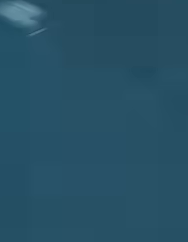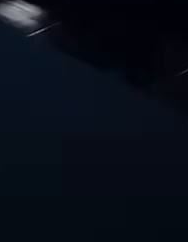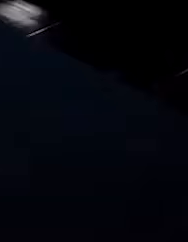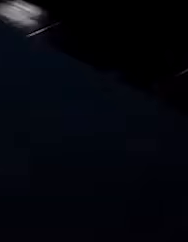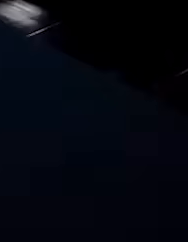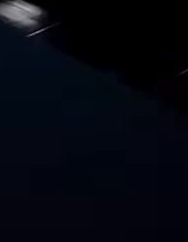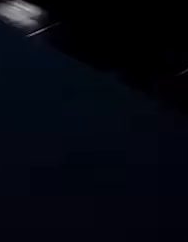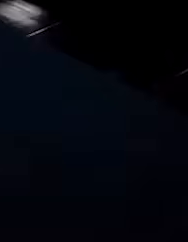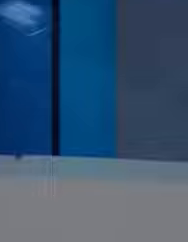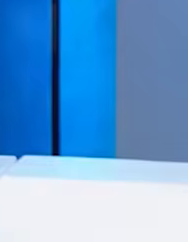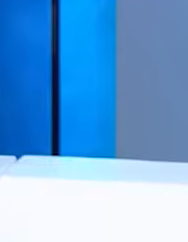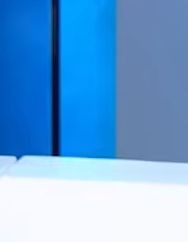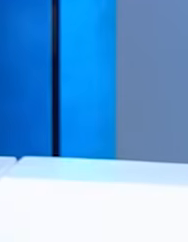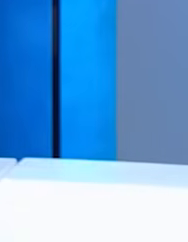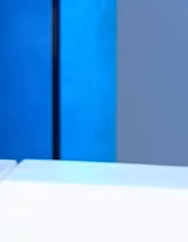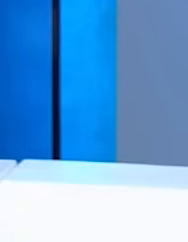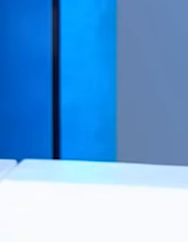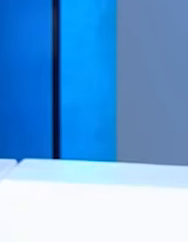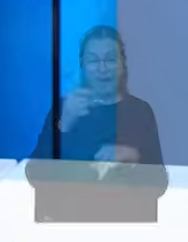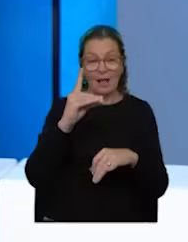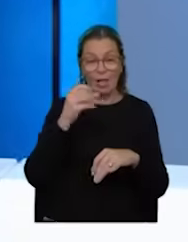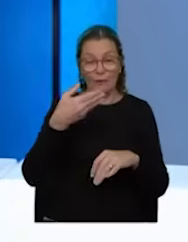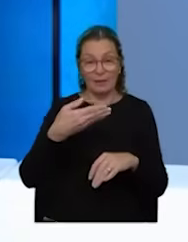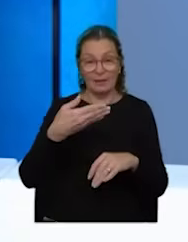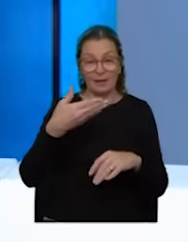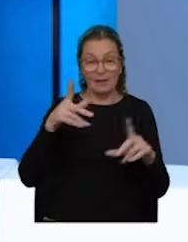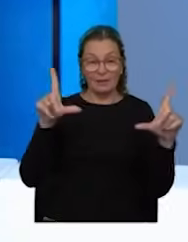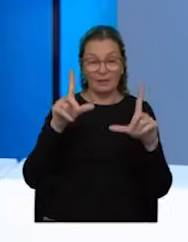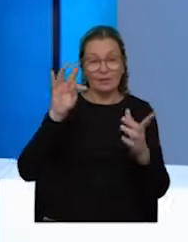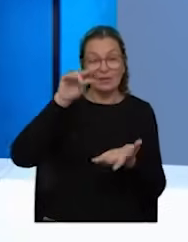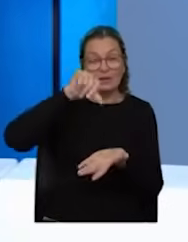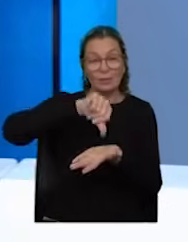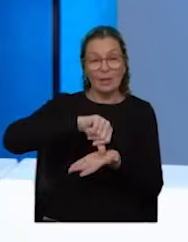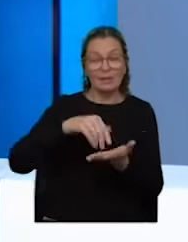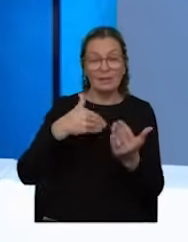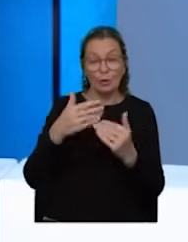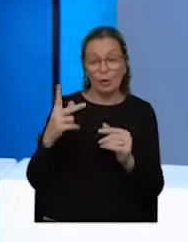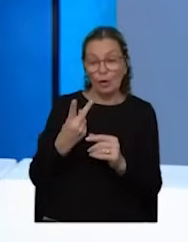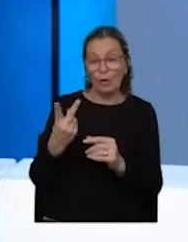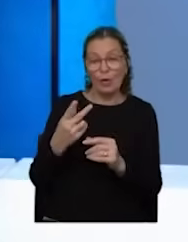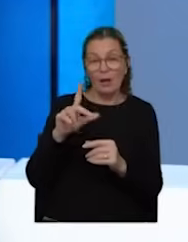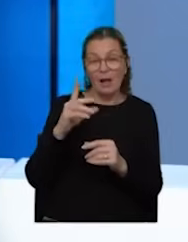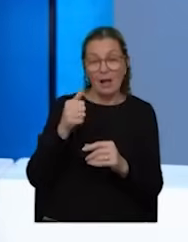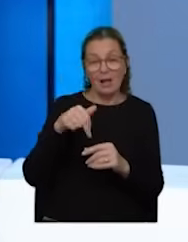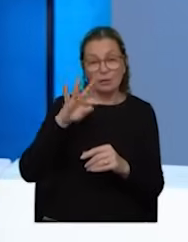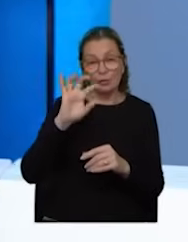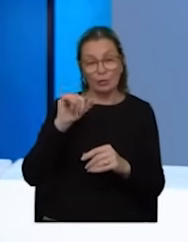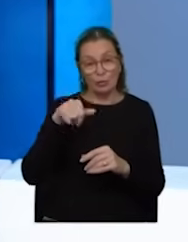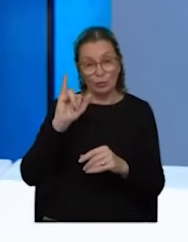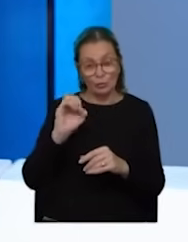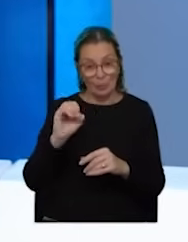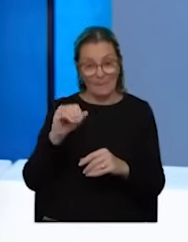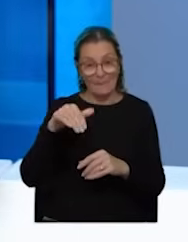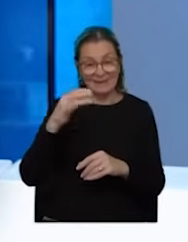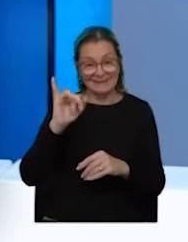cudad tramo final de aquí en vivo en la pantalla de TV ciudad sigo con Antonio y con Martín me quedo con algo que decí usted lo del botín